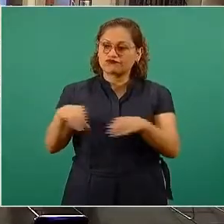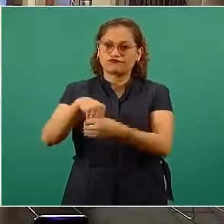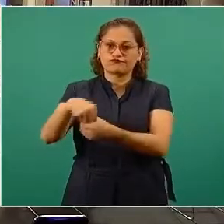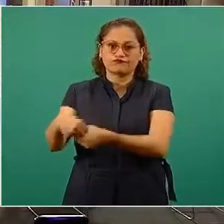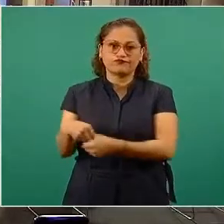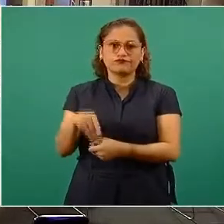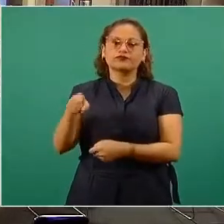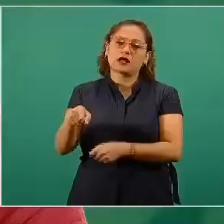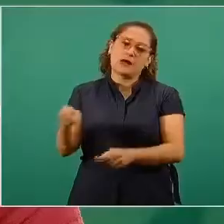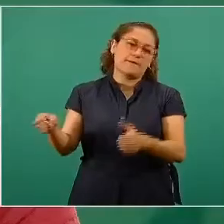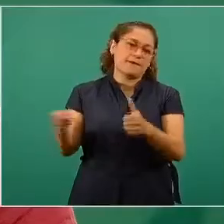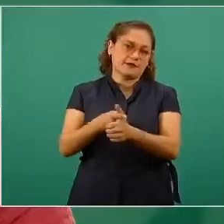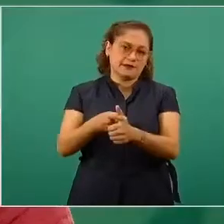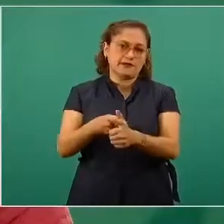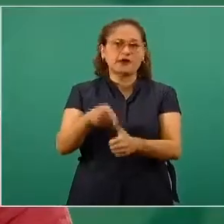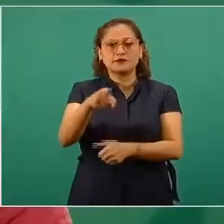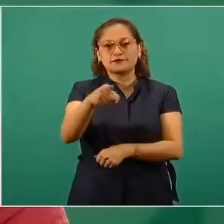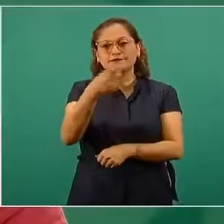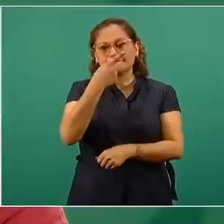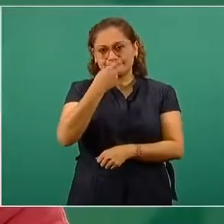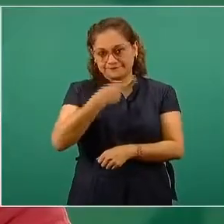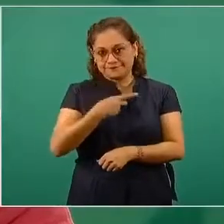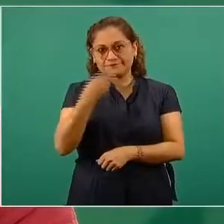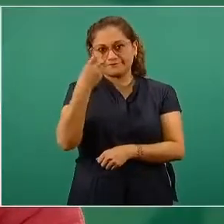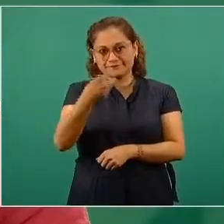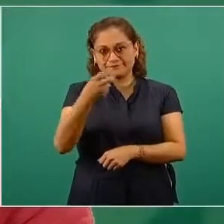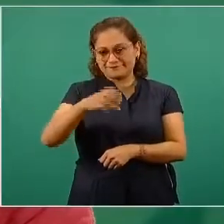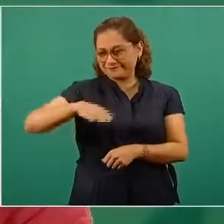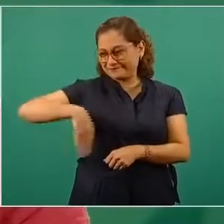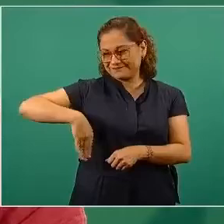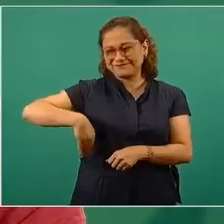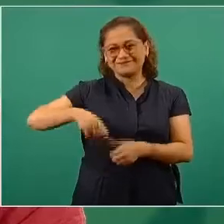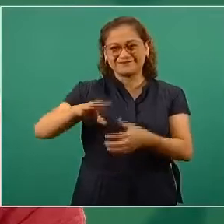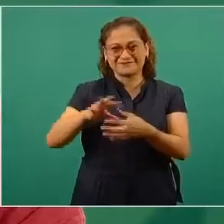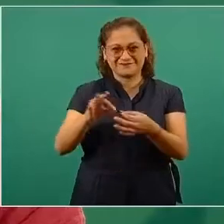pregunta es relevante, es semejante a lo que comentábamos aquí para Grupo Fórmula.